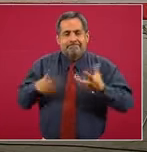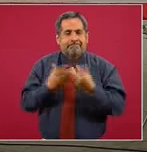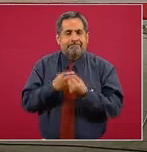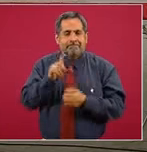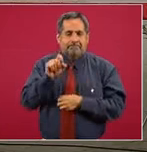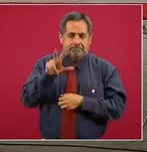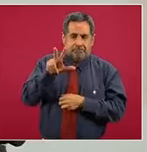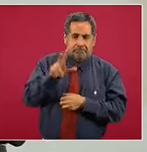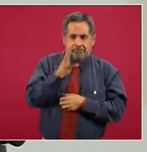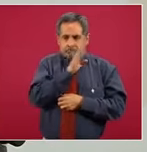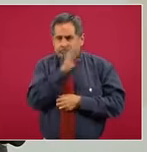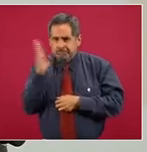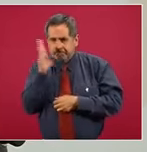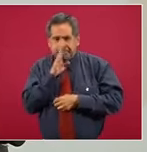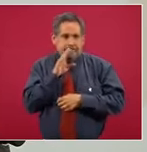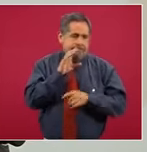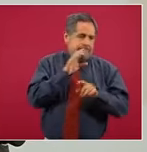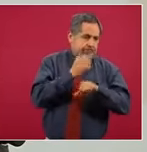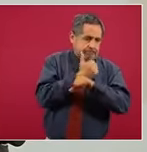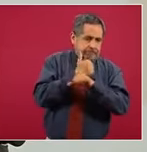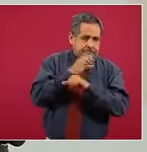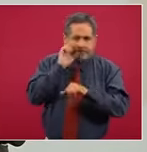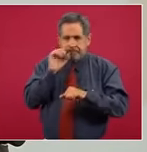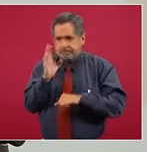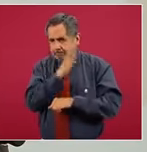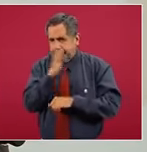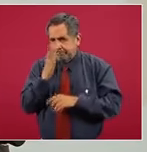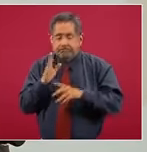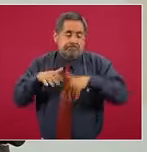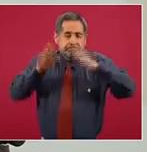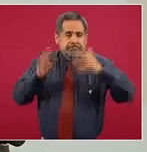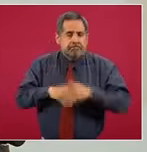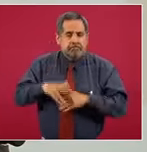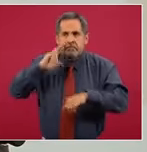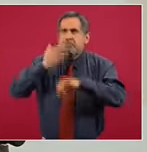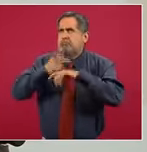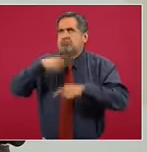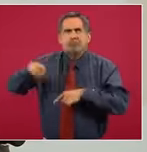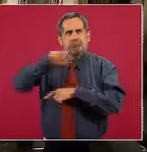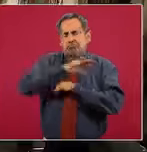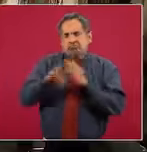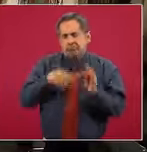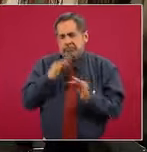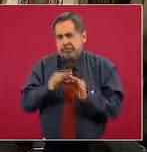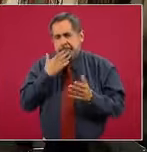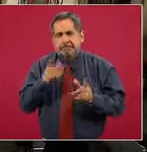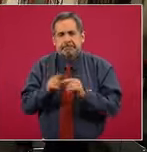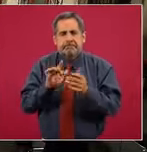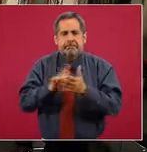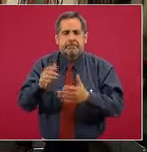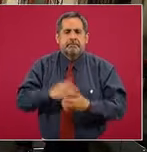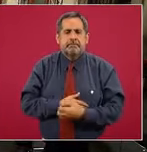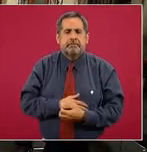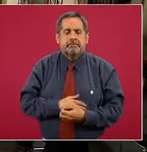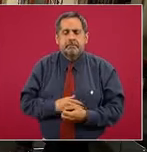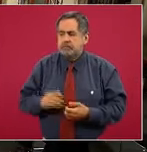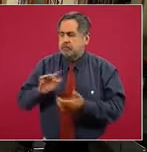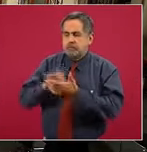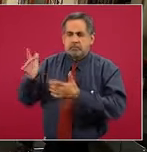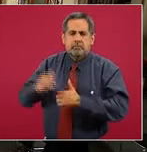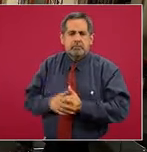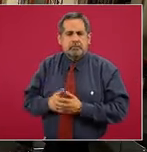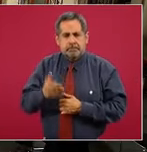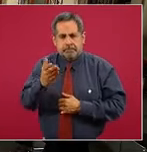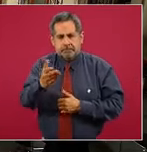entre amarillo y naranja. Entonces me parece que hay responsabilidad de parte de todos los estados. Gracias. Muchas gracias, Ricardo. A